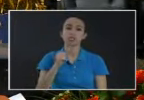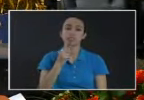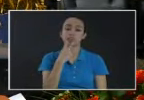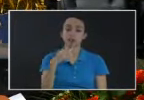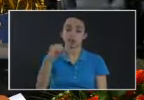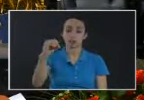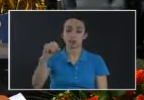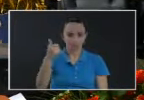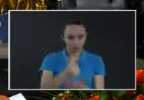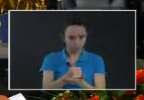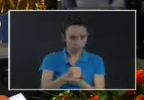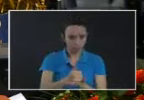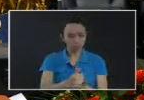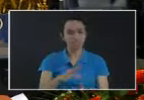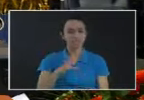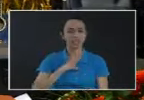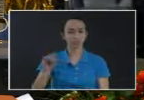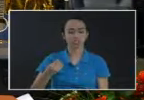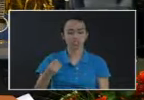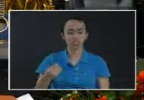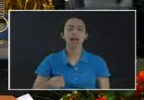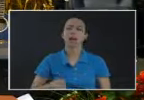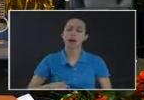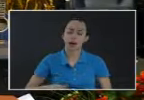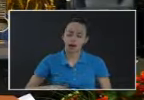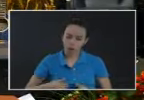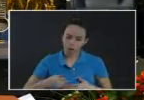Amén. Tenemos que poner de nuestra parte